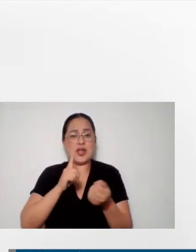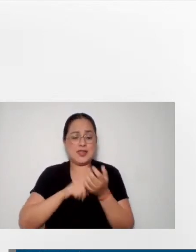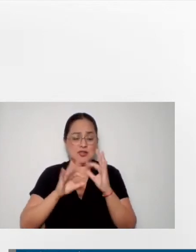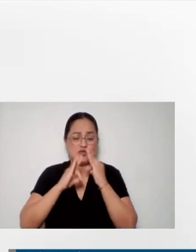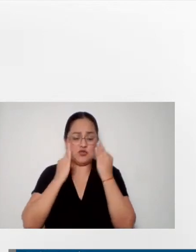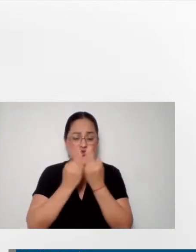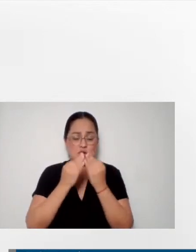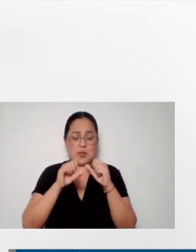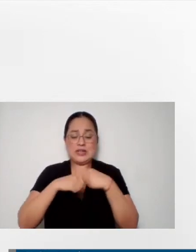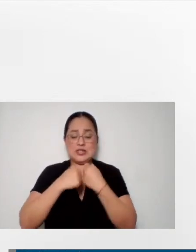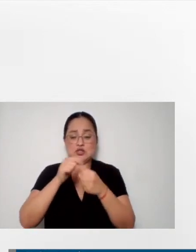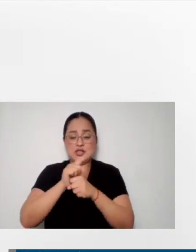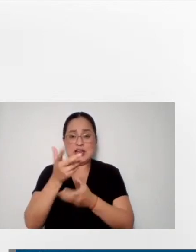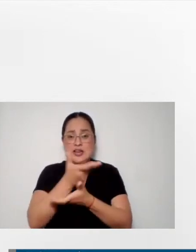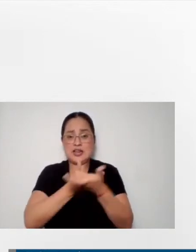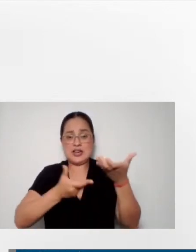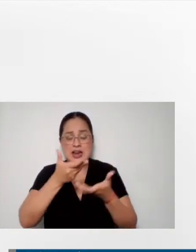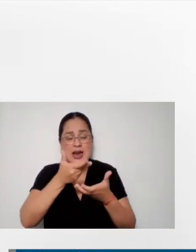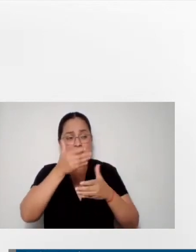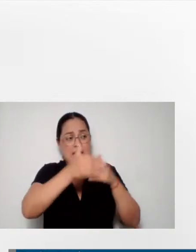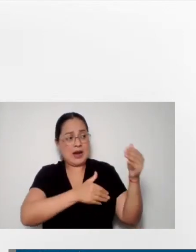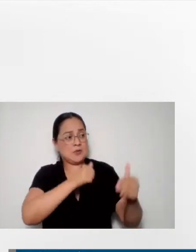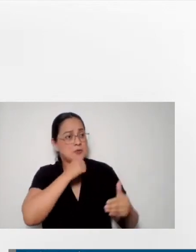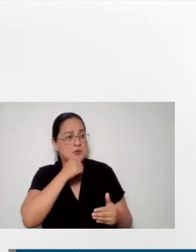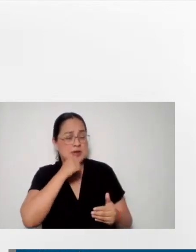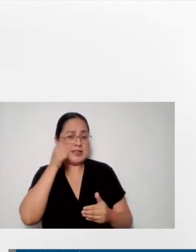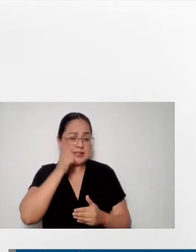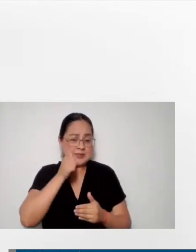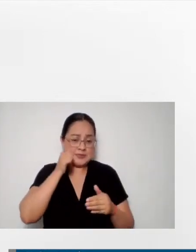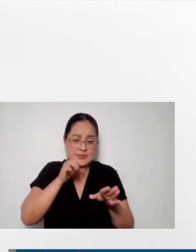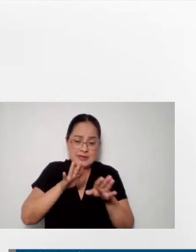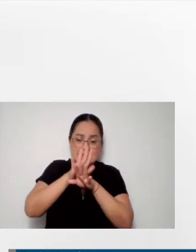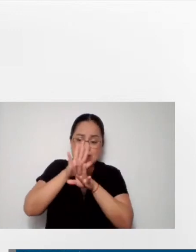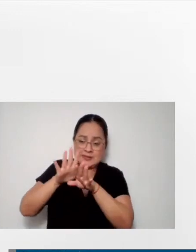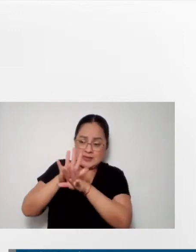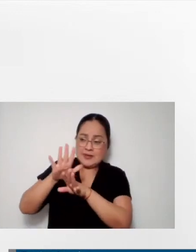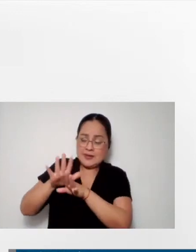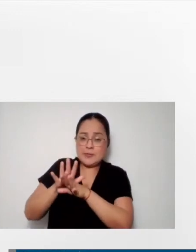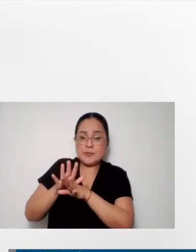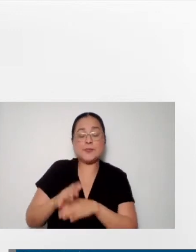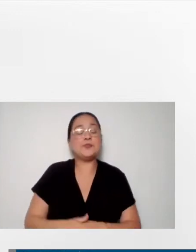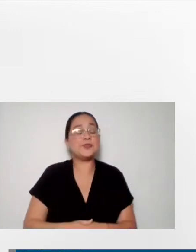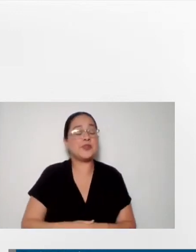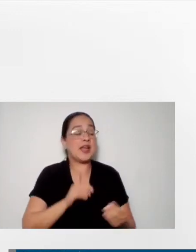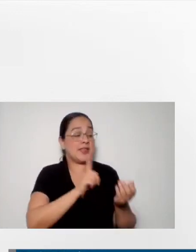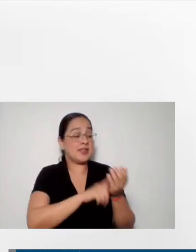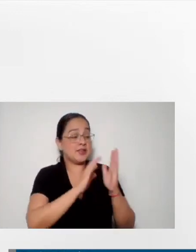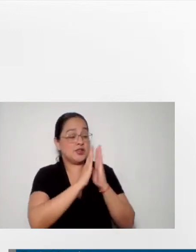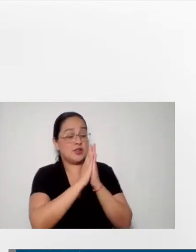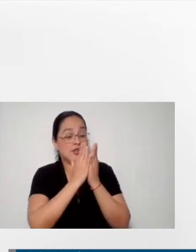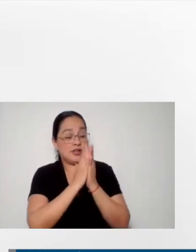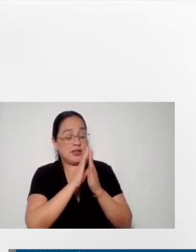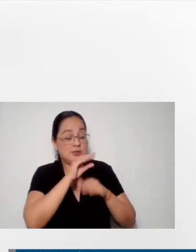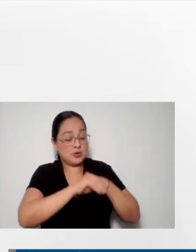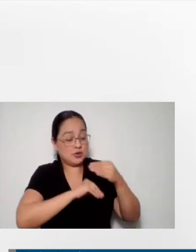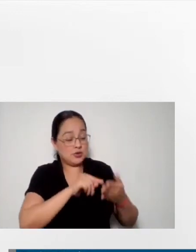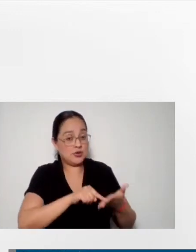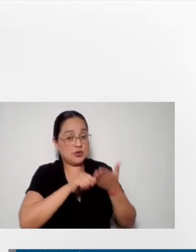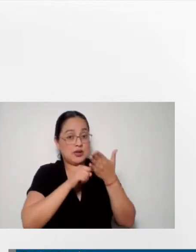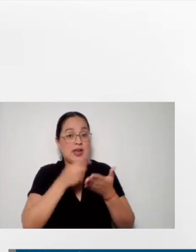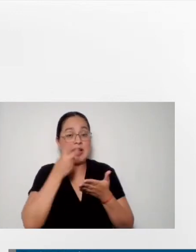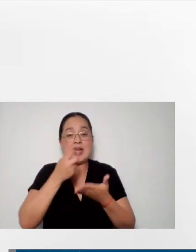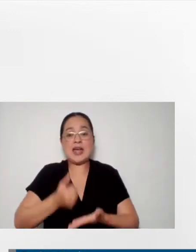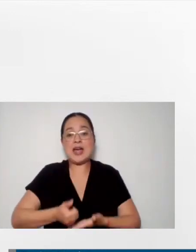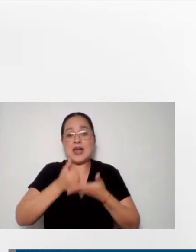tenemos. Creo que lo fundamental del cuaderno jurisprudencial es que precisamente nos deja ir viendo esto.